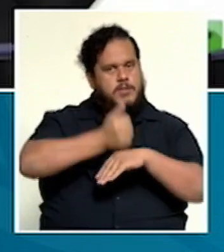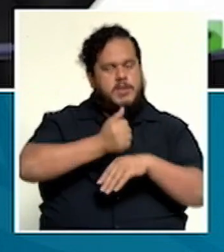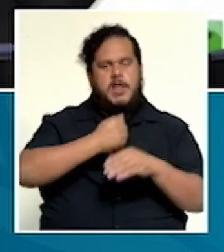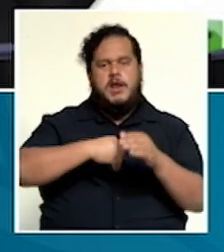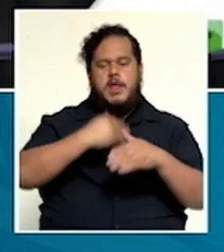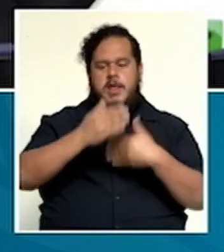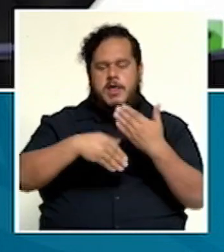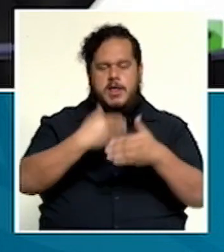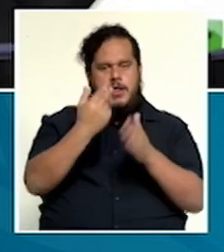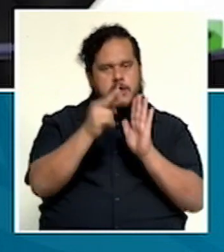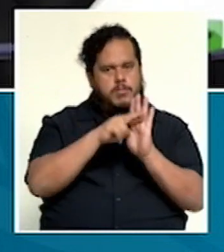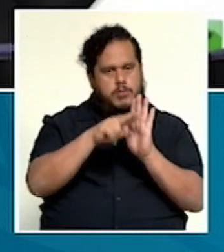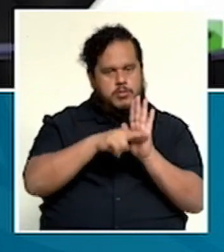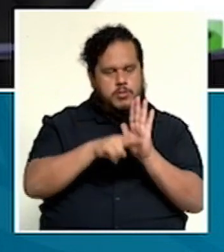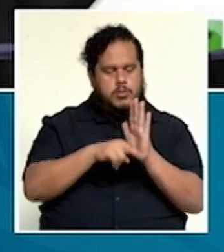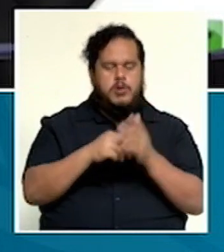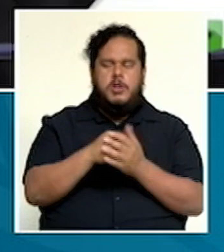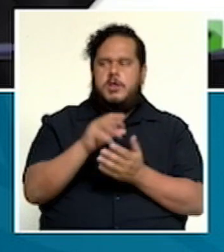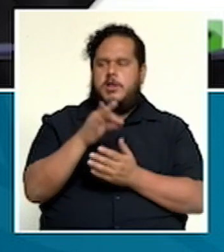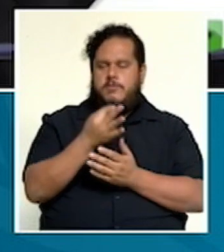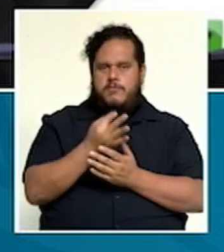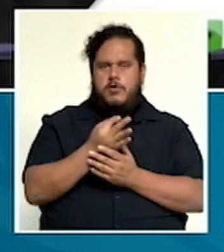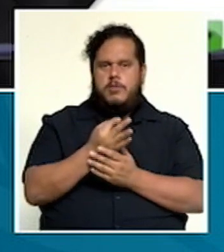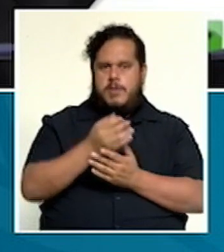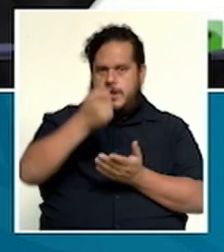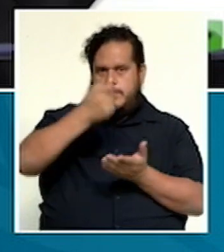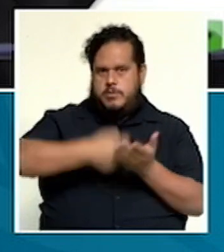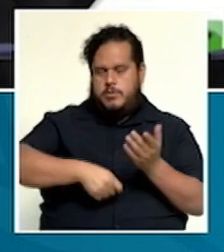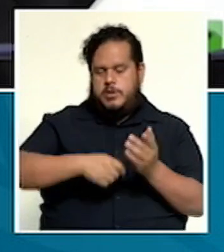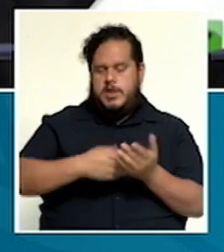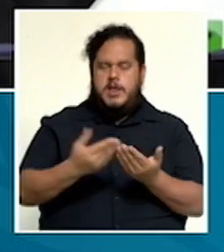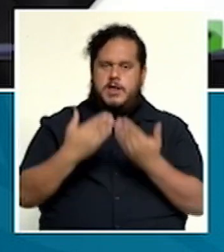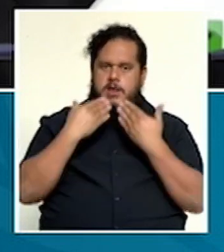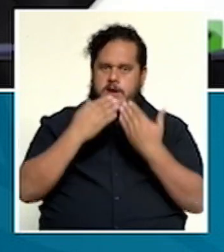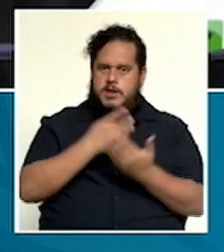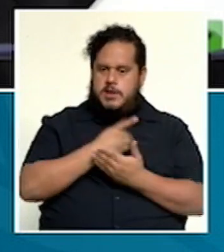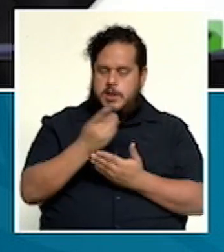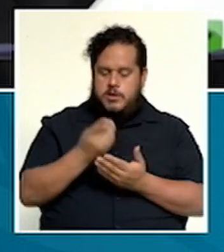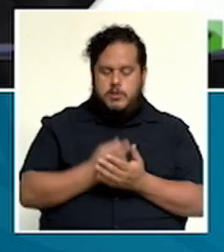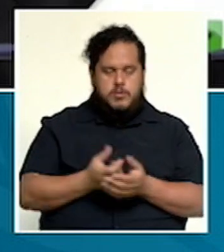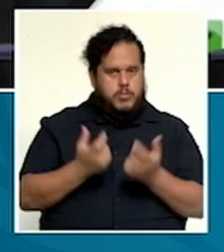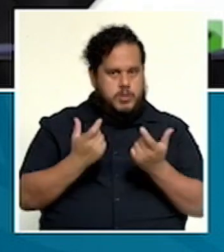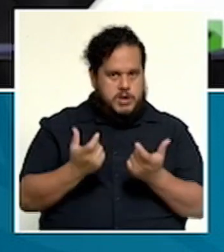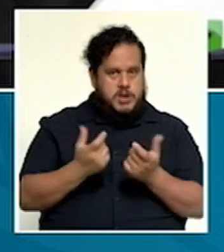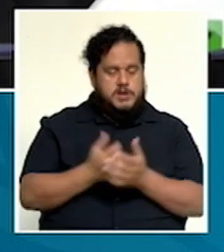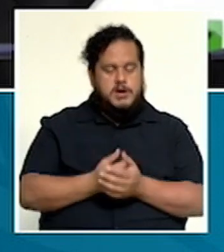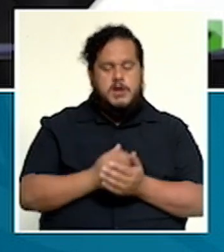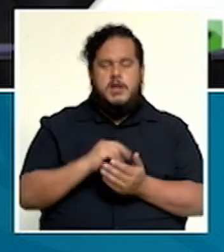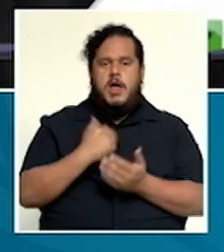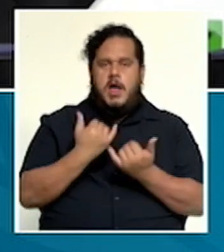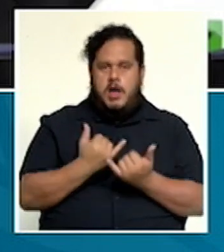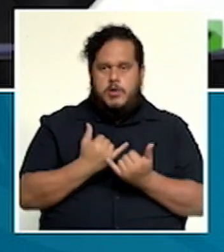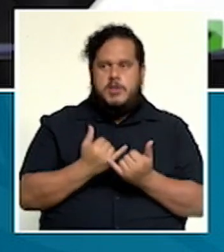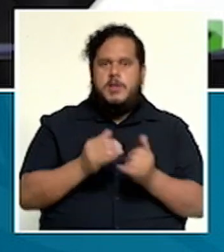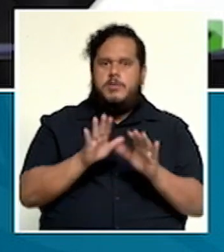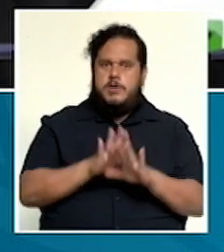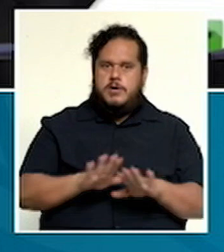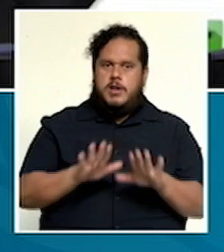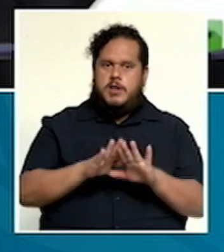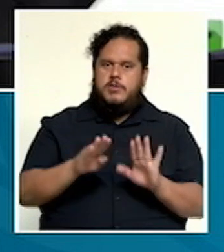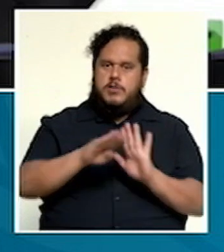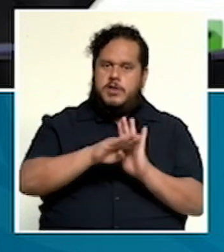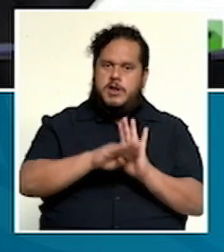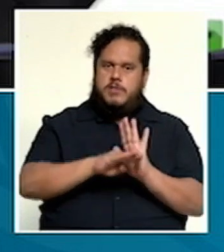protocolos de manera rigurosa. Y bueno, por dicha, ahora estamos en proceso de relajación de las medidas. Como